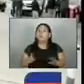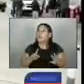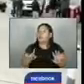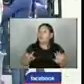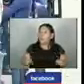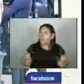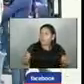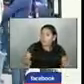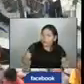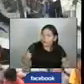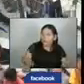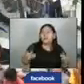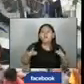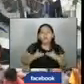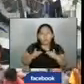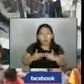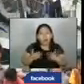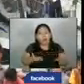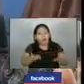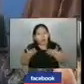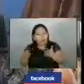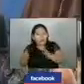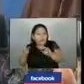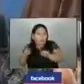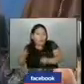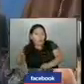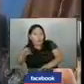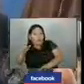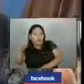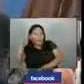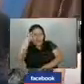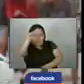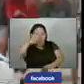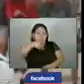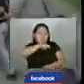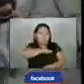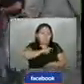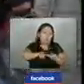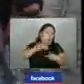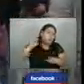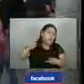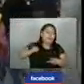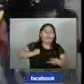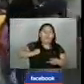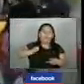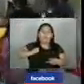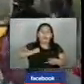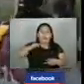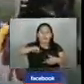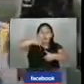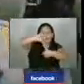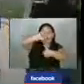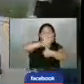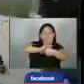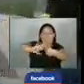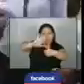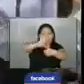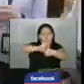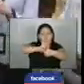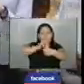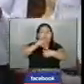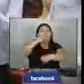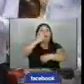hacerlo, también ayudarán a que puedan emigrar a países como España y Canadá. Por ahora en la región centroamericana,